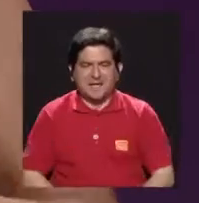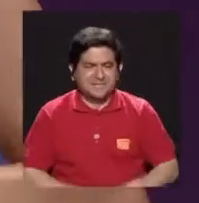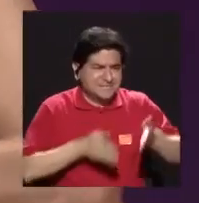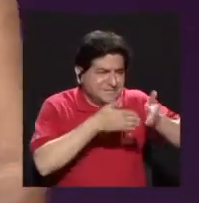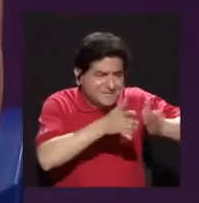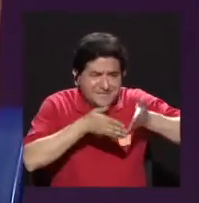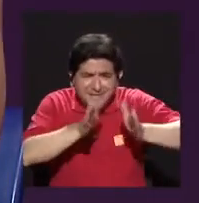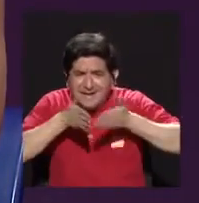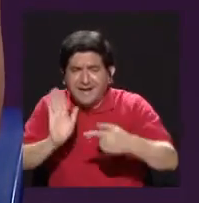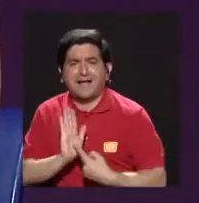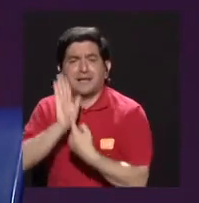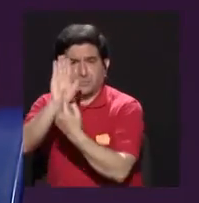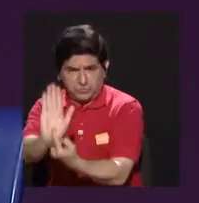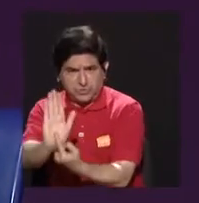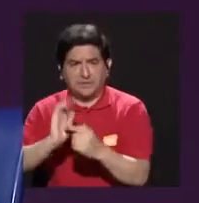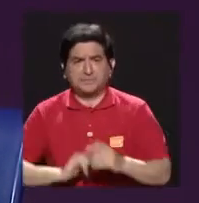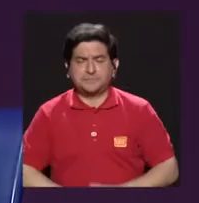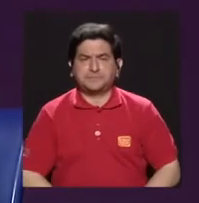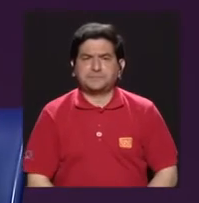calle,